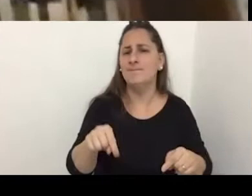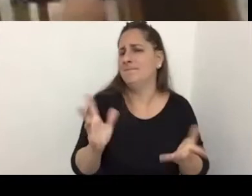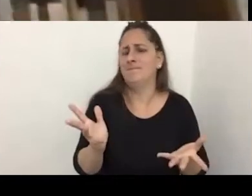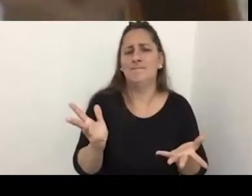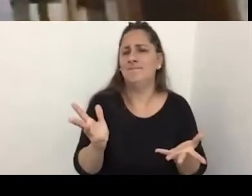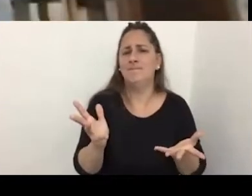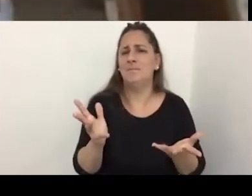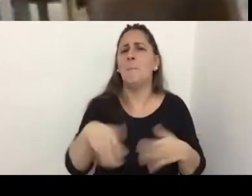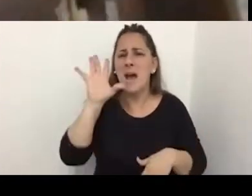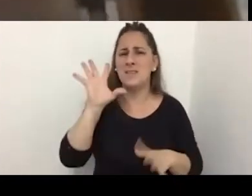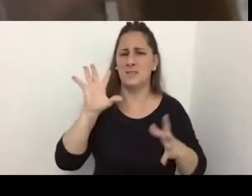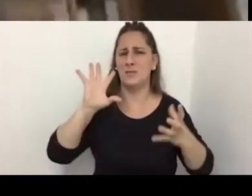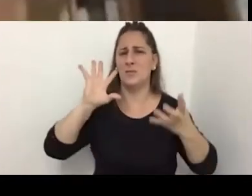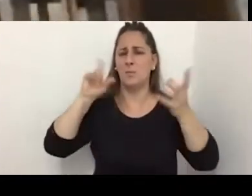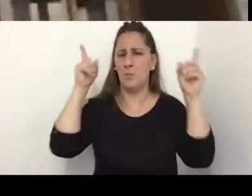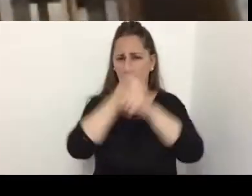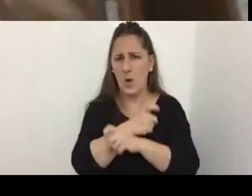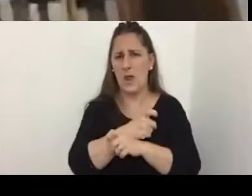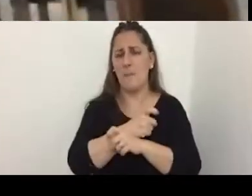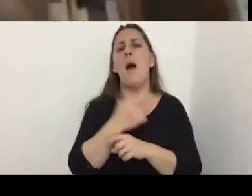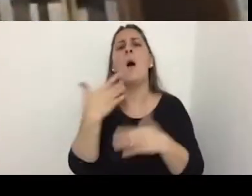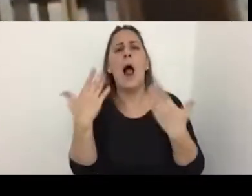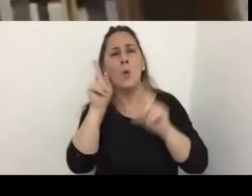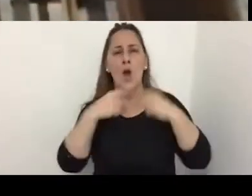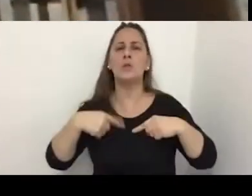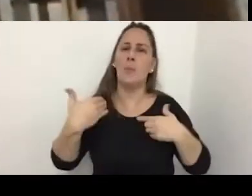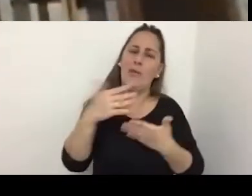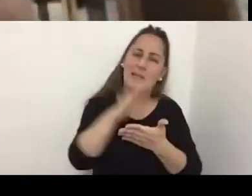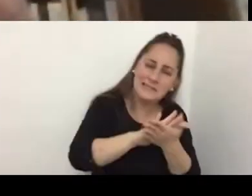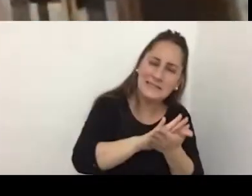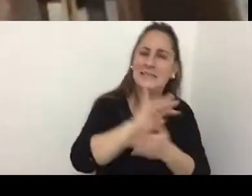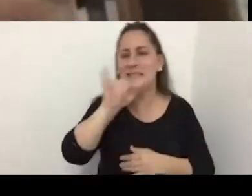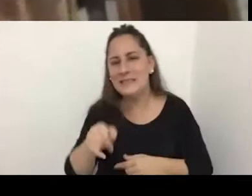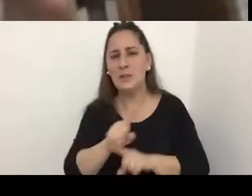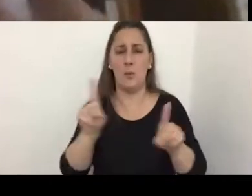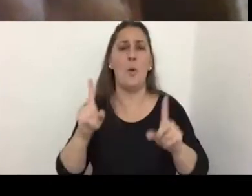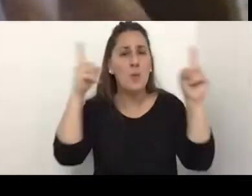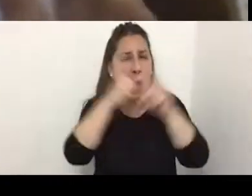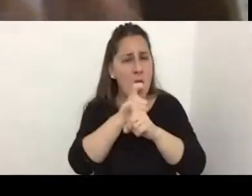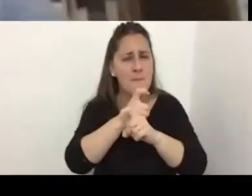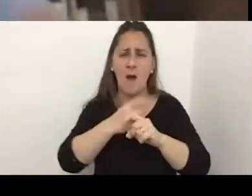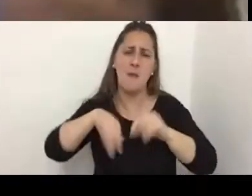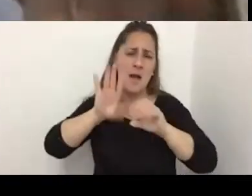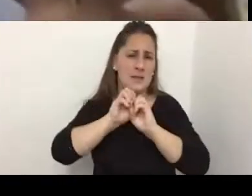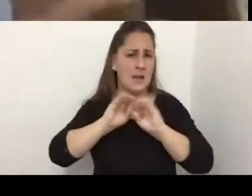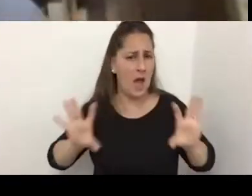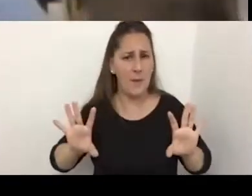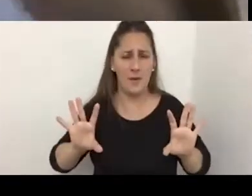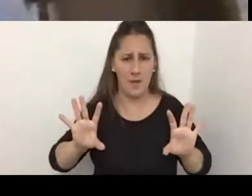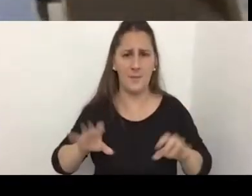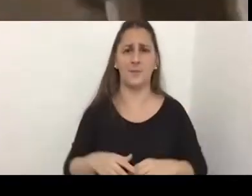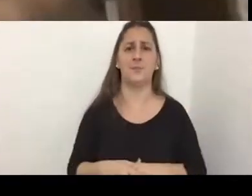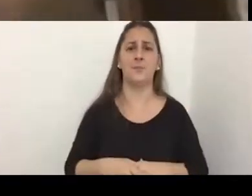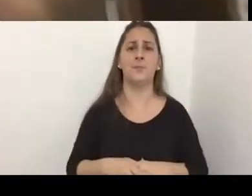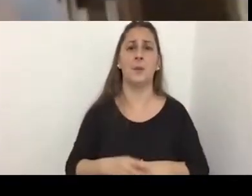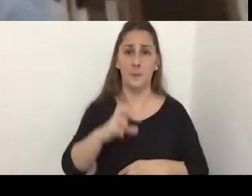más complejo. Después sí hay cosas que uno puede ver, quizás, pero el problema es de fondo, es tener en claro en cuenta lo macro. Ahora el